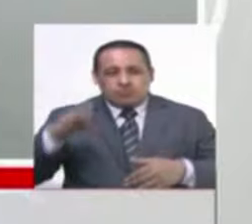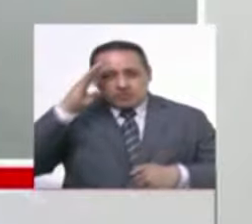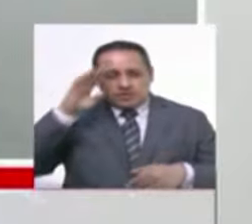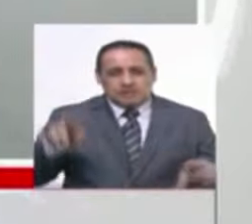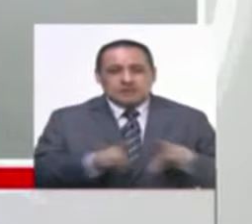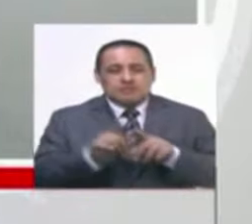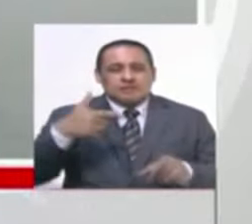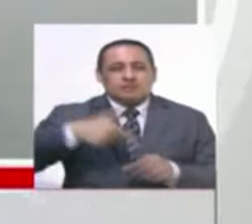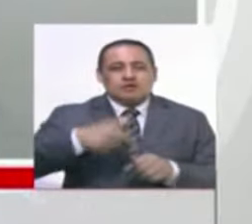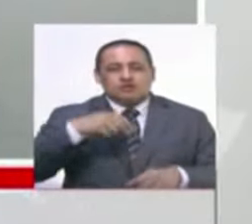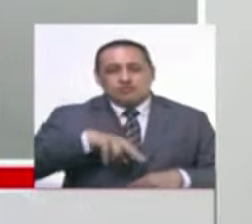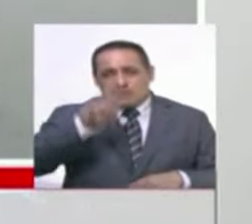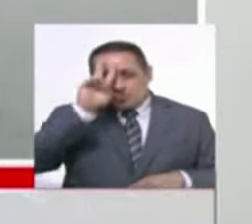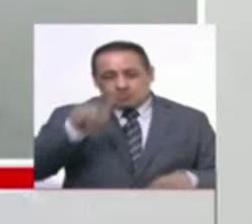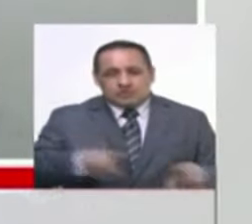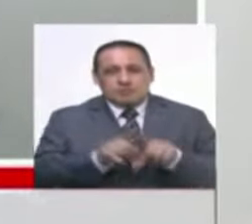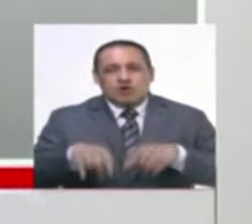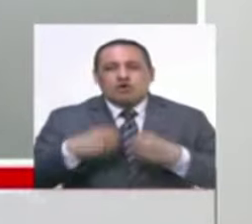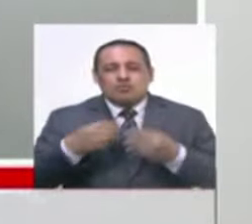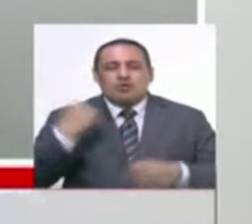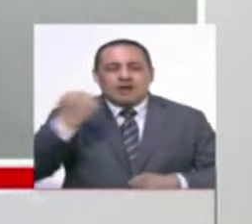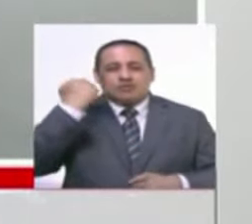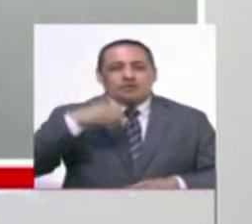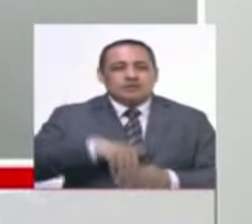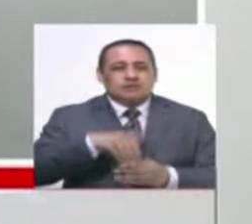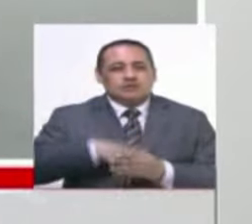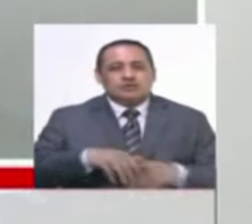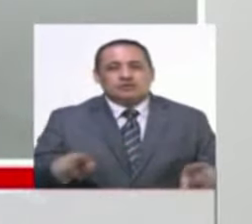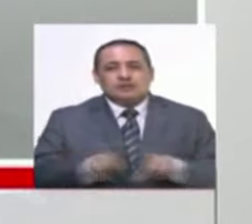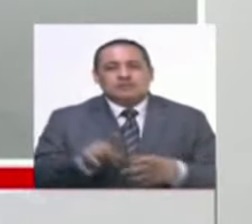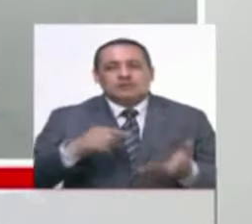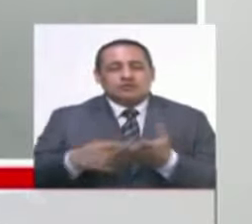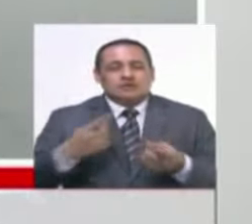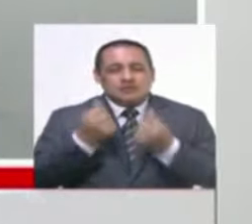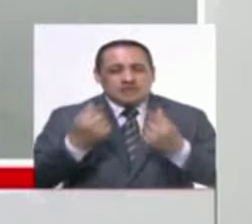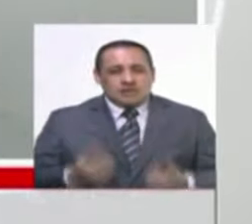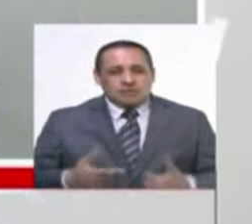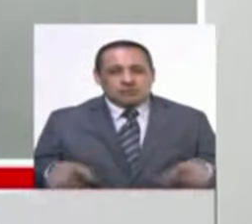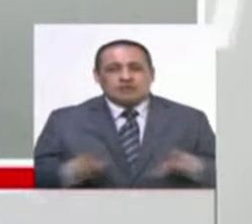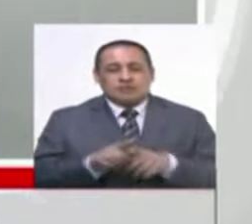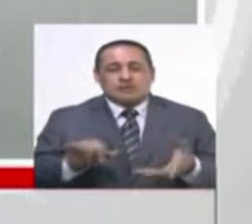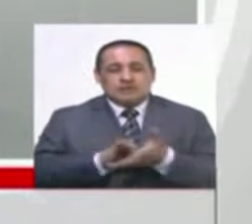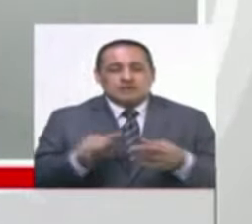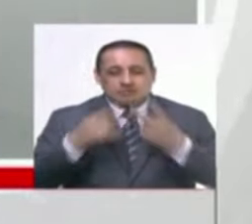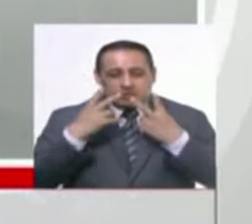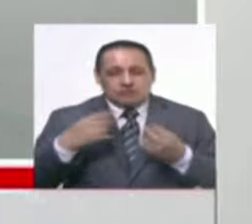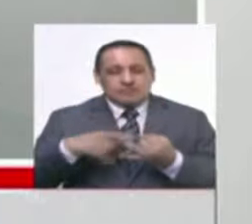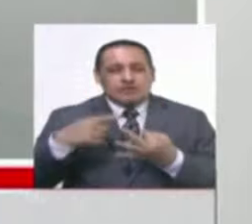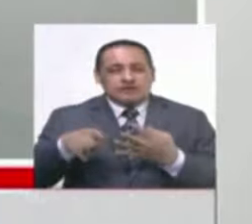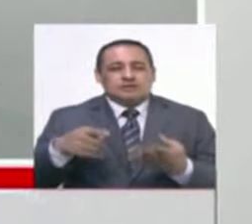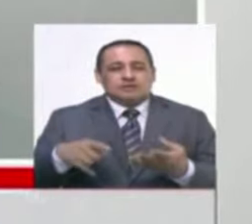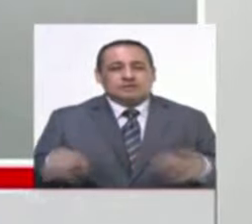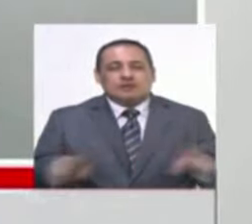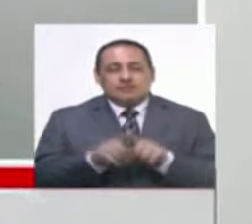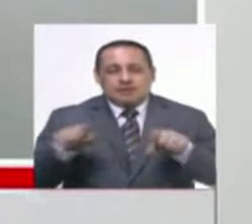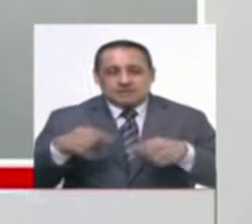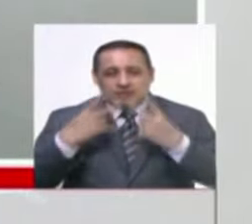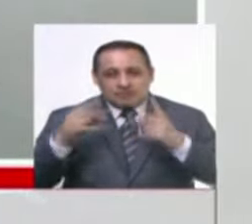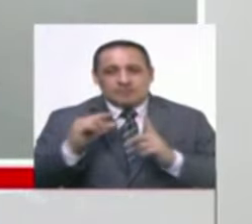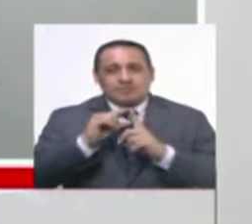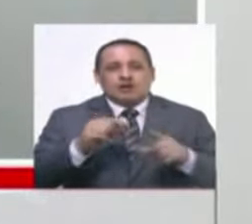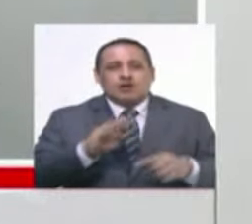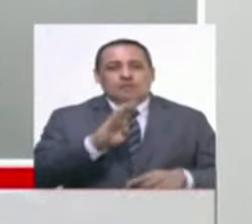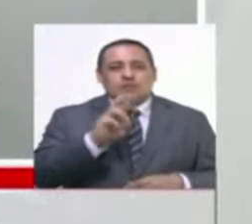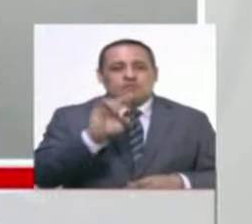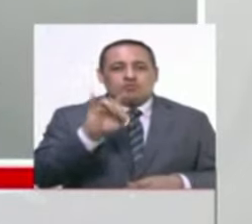de Petroperú, lo de cómo ganó las elecciones, de los dineros que pusieron en la campaña. Esas fueron las palabras del señor